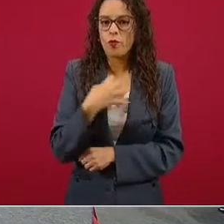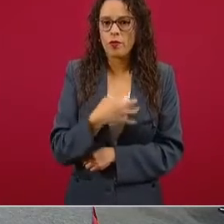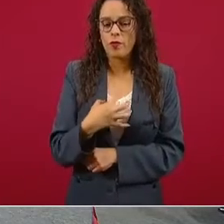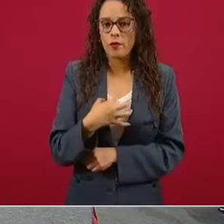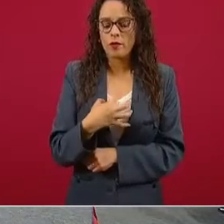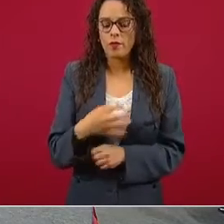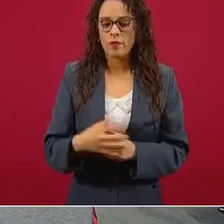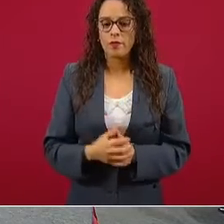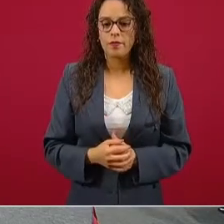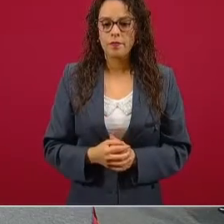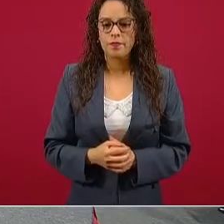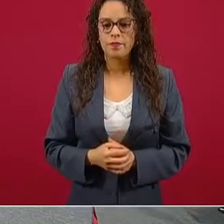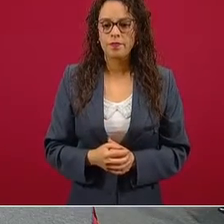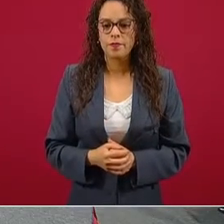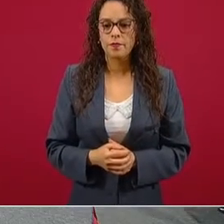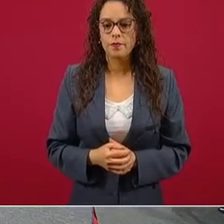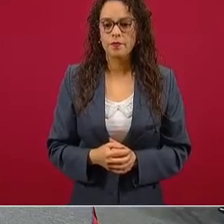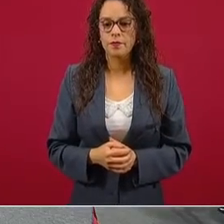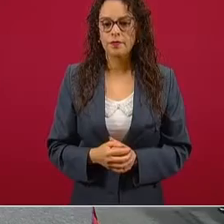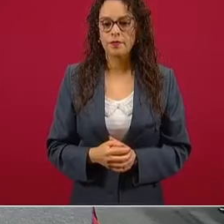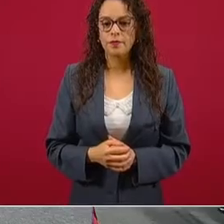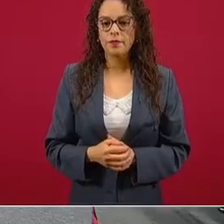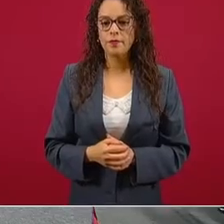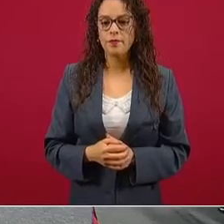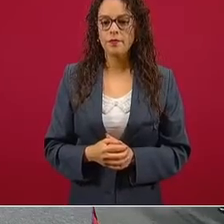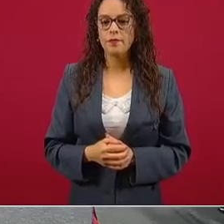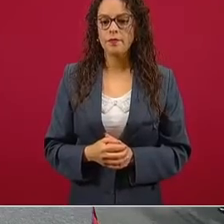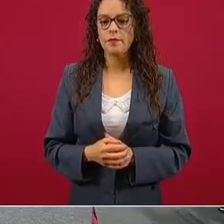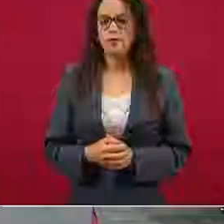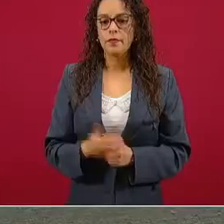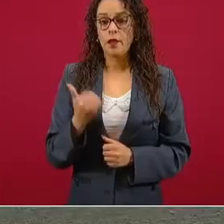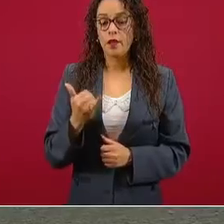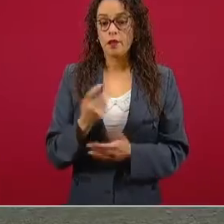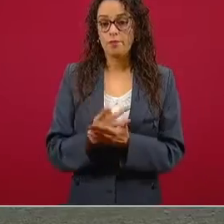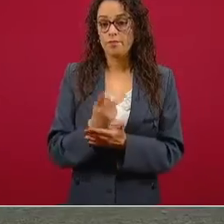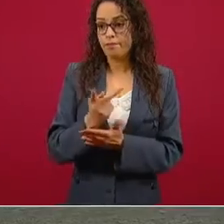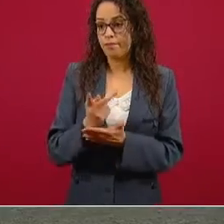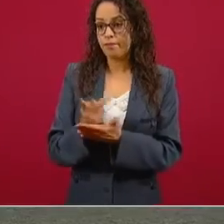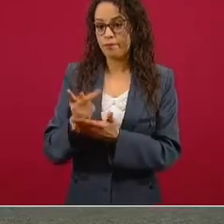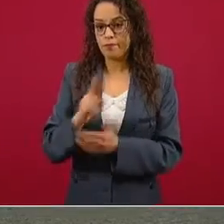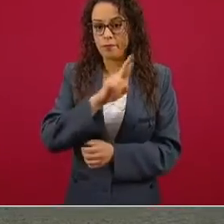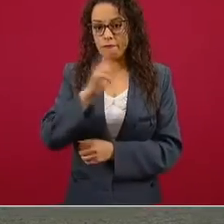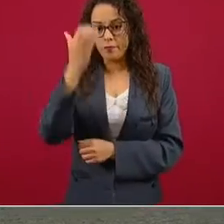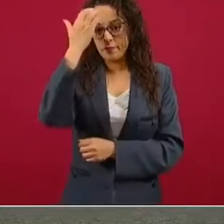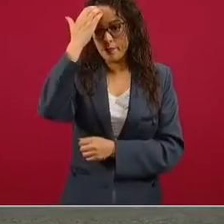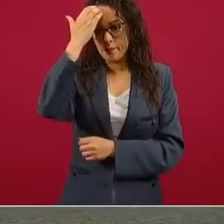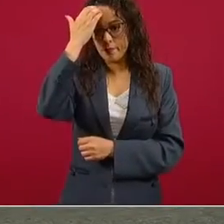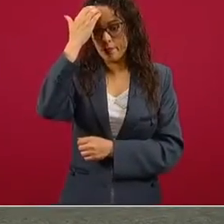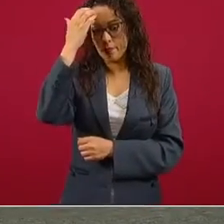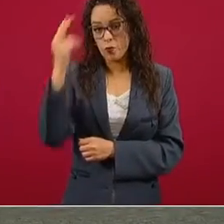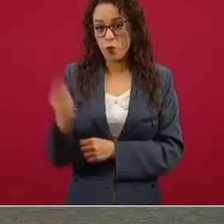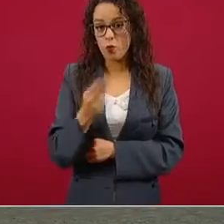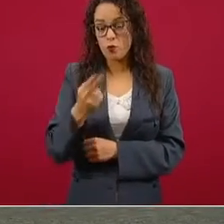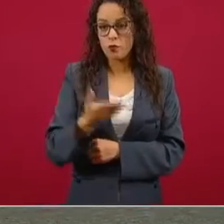y que se entreguen estos reconocimientos a ustedes que son